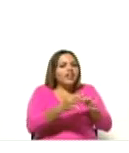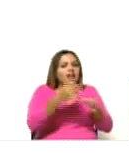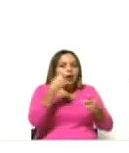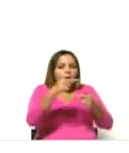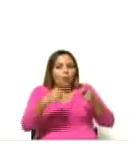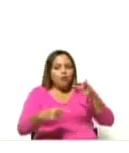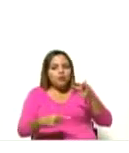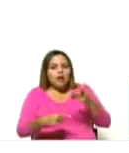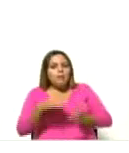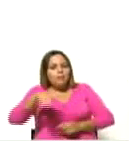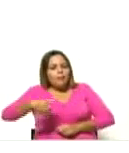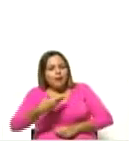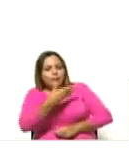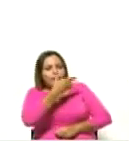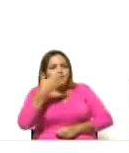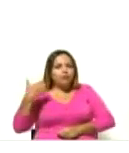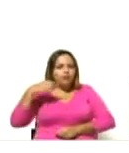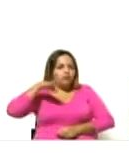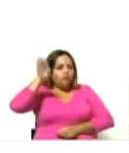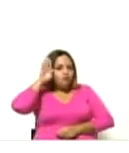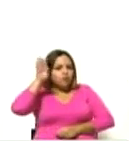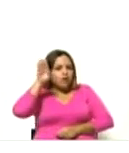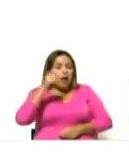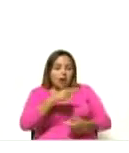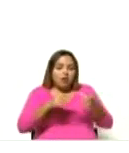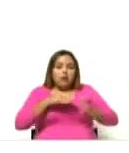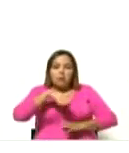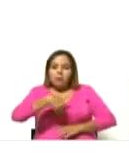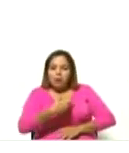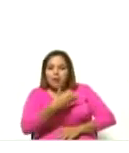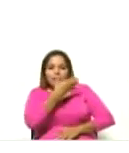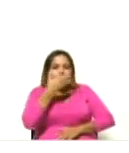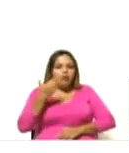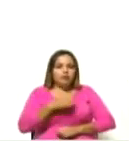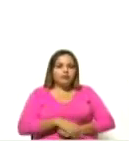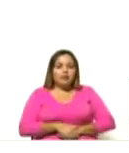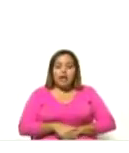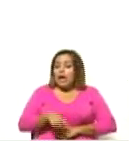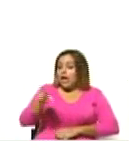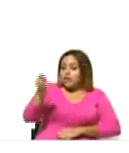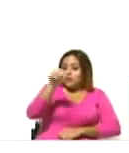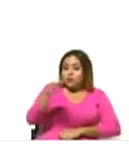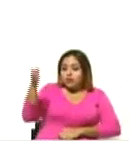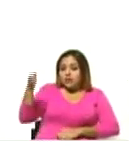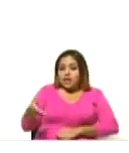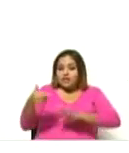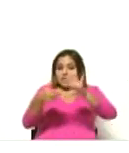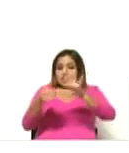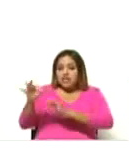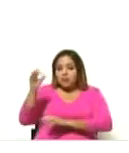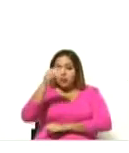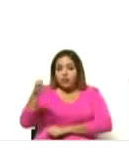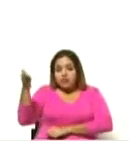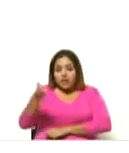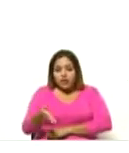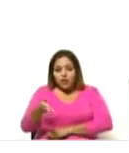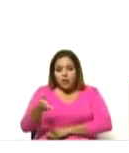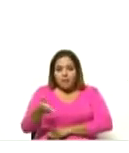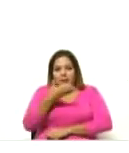cosas van a mejorar, en que las cosas pueden funcionar. ¿Ese indicador de 63% mejorando está bajando o está